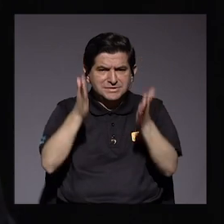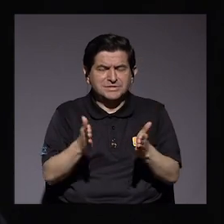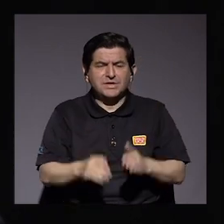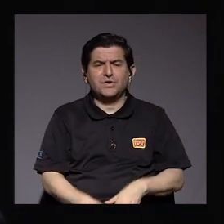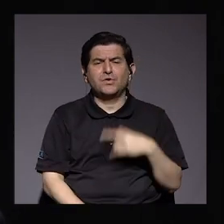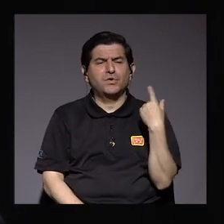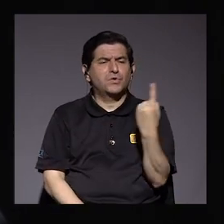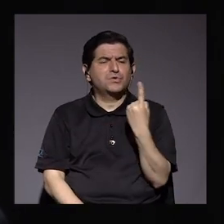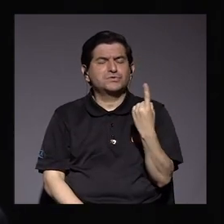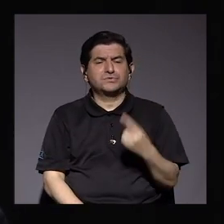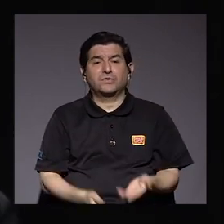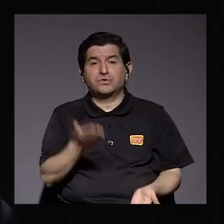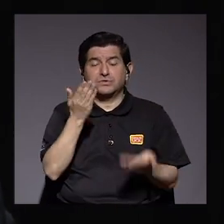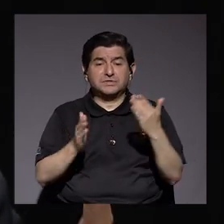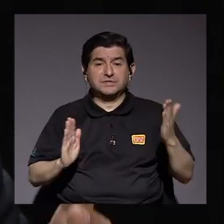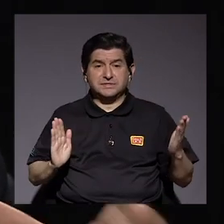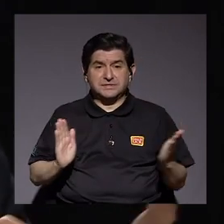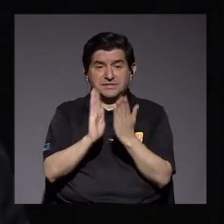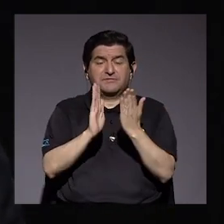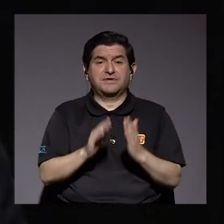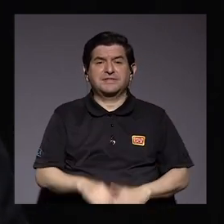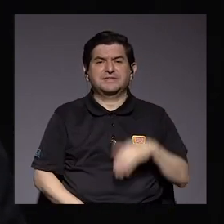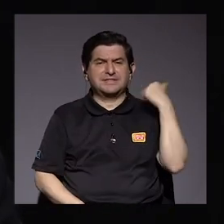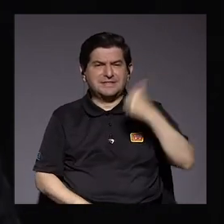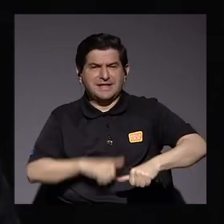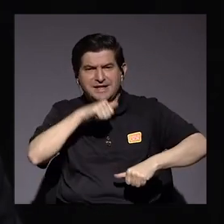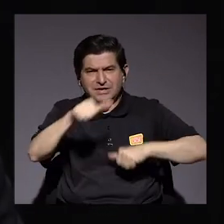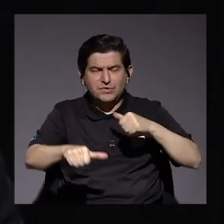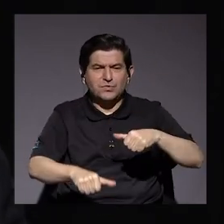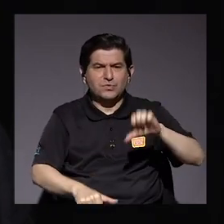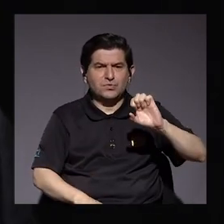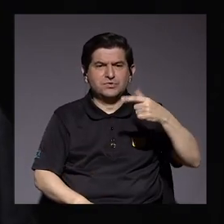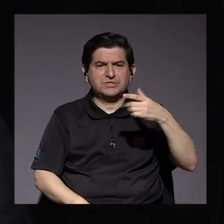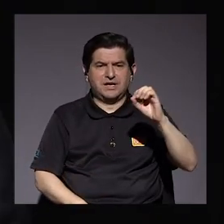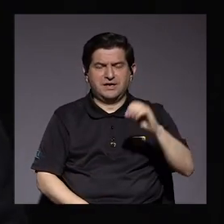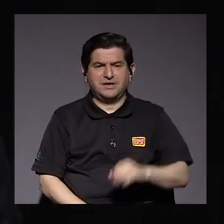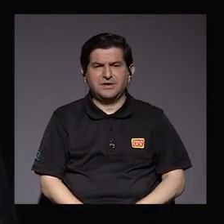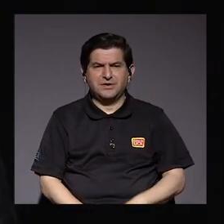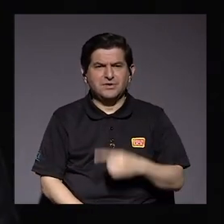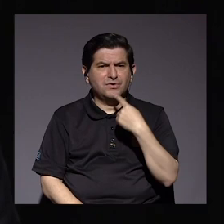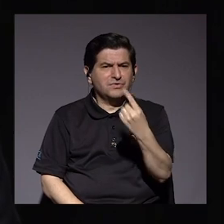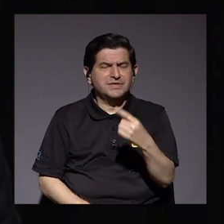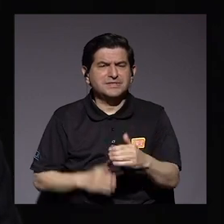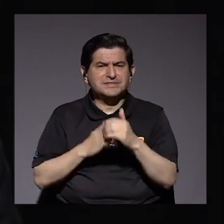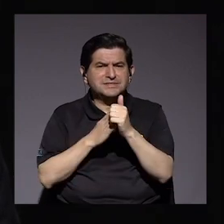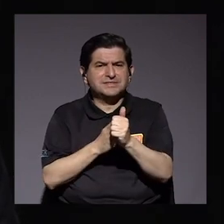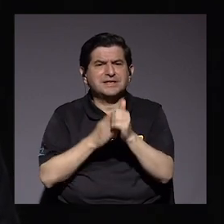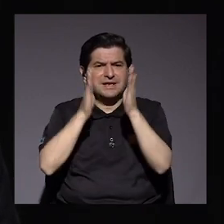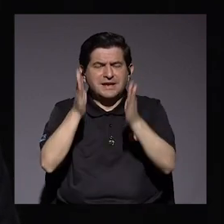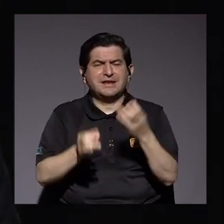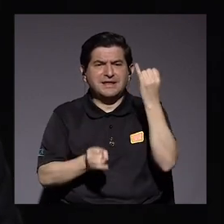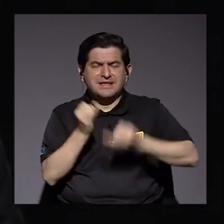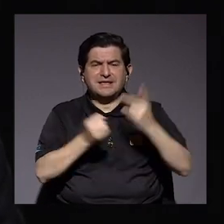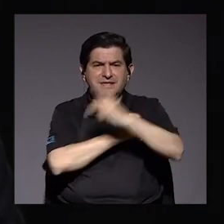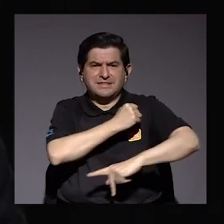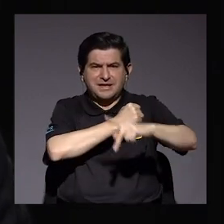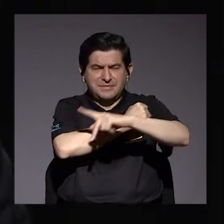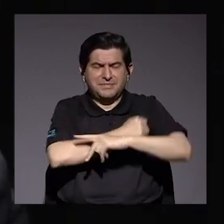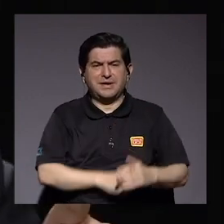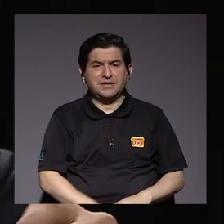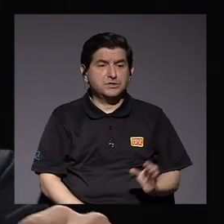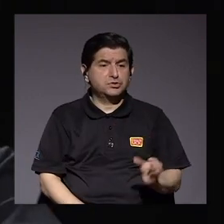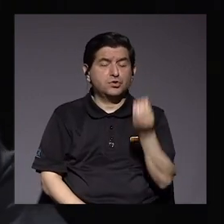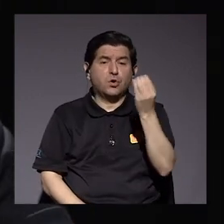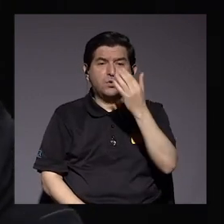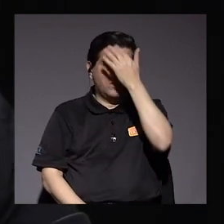solitarios y que parece que estamos frente a una lucha de muchos egos no me podría dar un dibujo de quien dirige al final el país que es un